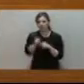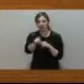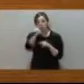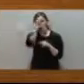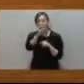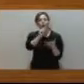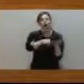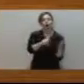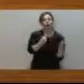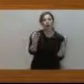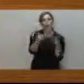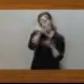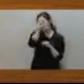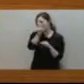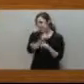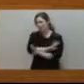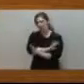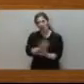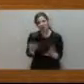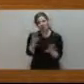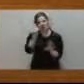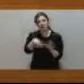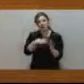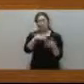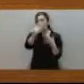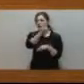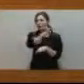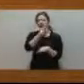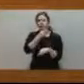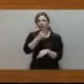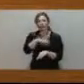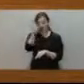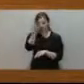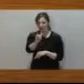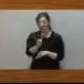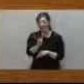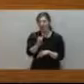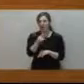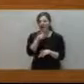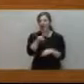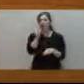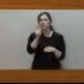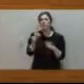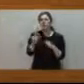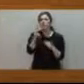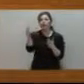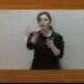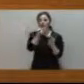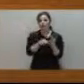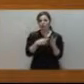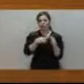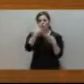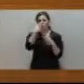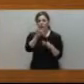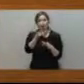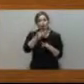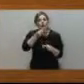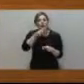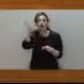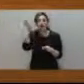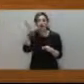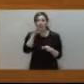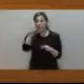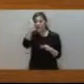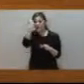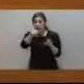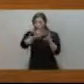pagó, que hay más que indicios documentales suficientes, lo dicen así, nos basta con ver los documentos, para saber que desde esta